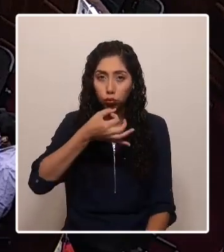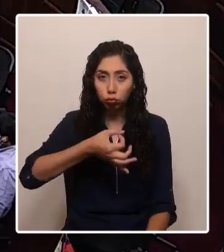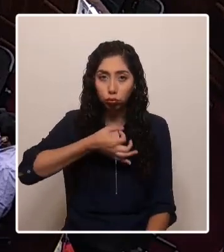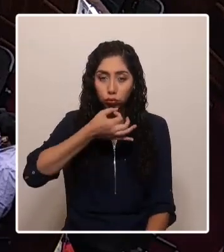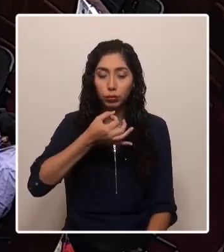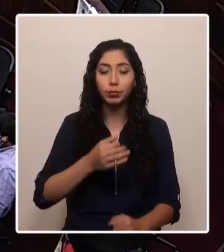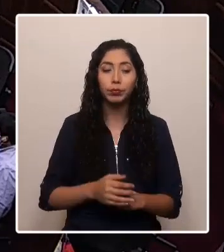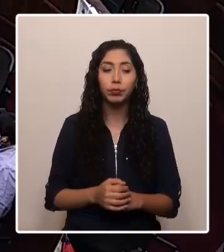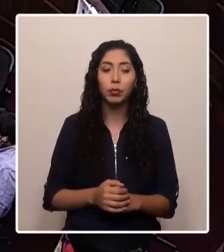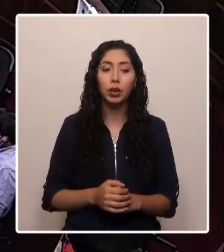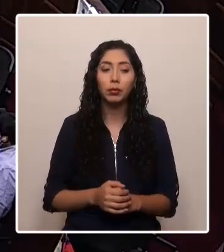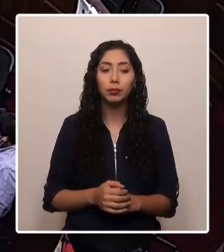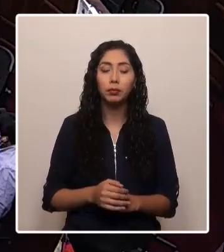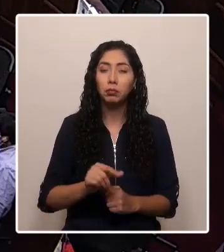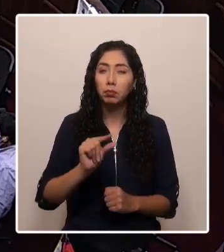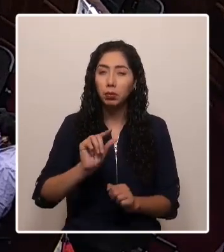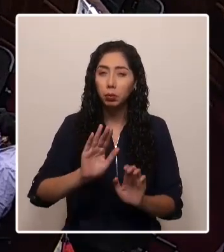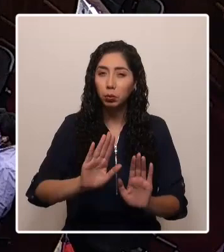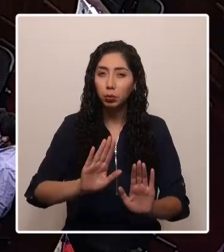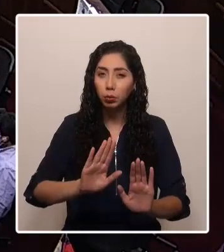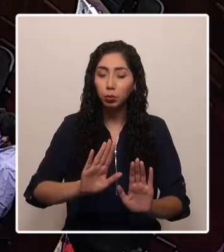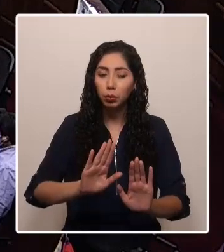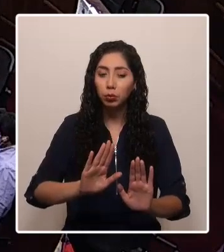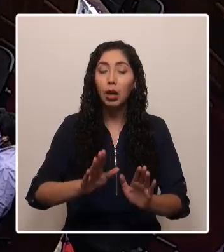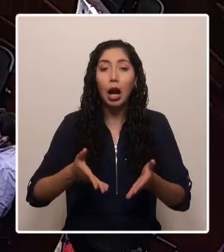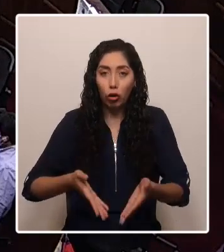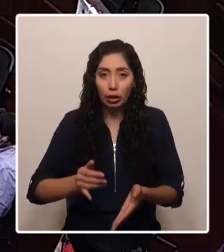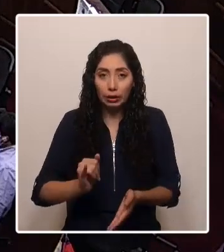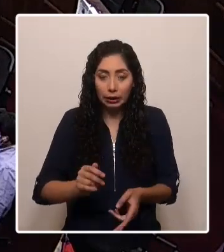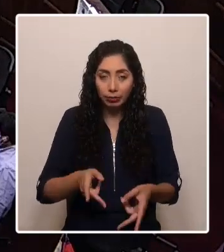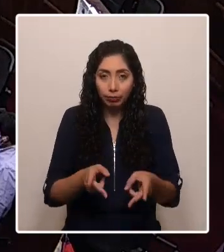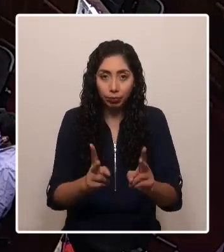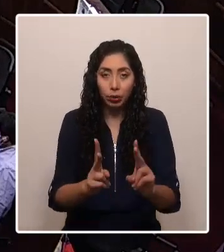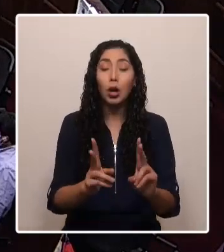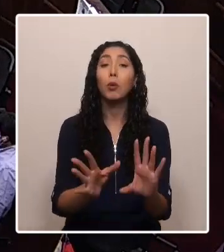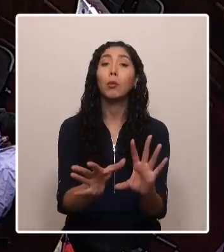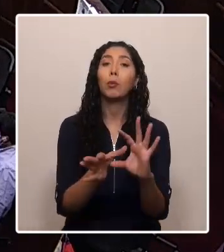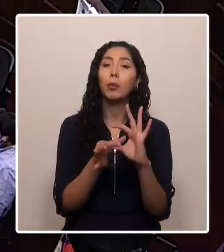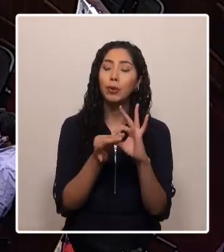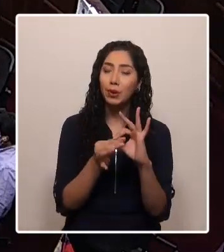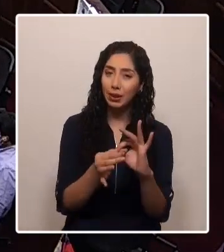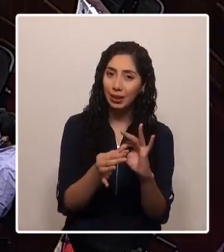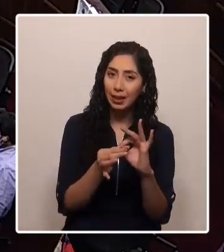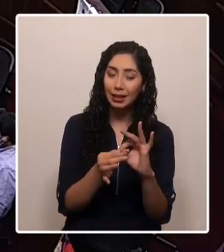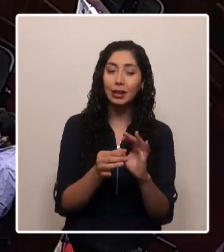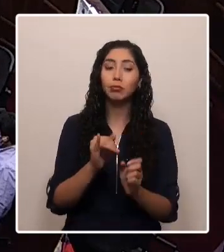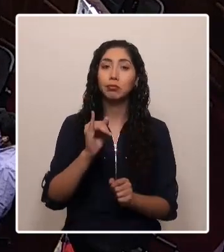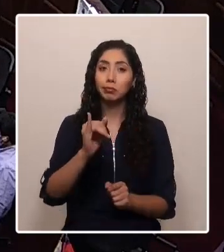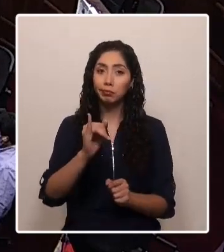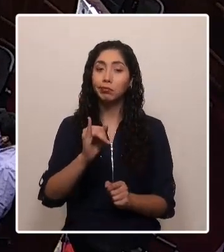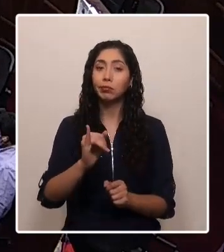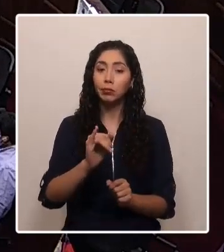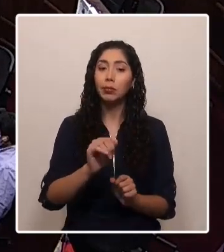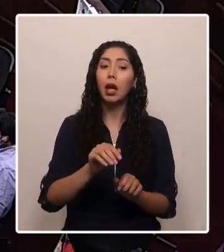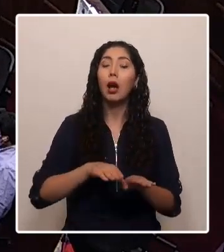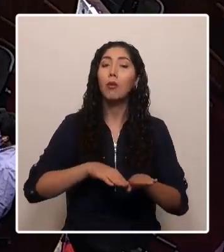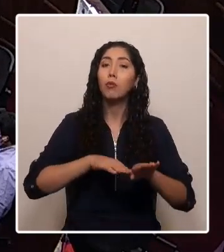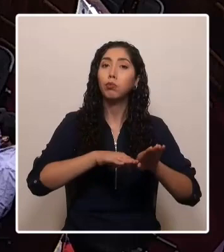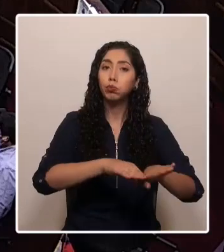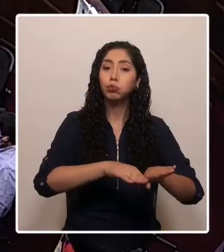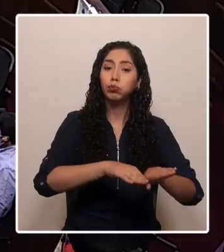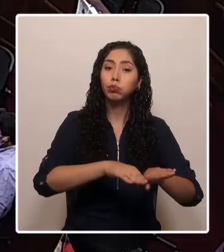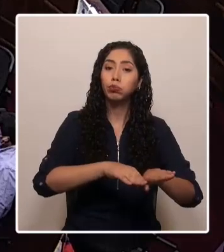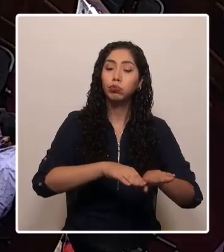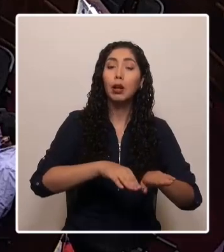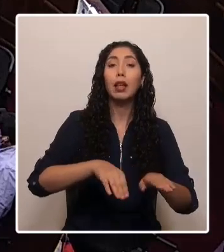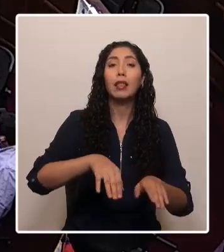Un segundo, por favor. Ahora sí. Muchas gracias. Para reconocer el apoyo a Chiloé Región de la totalidad de los alcaldes de